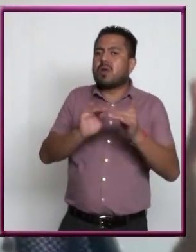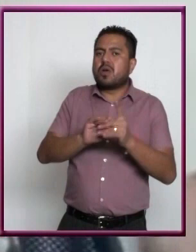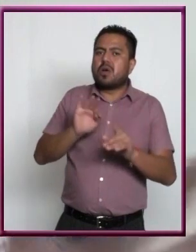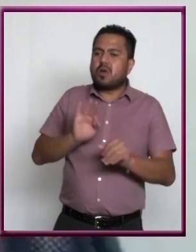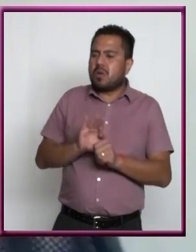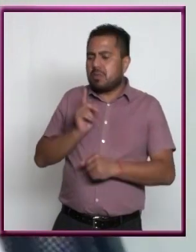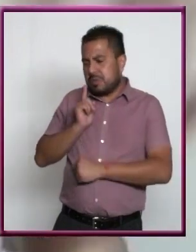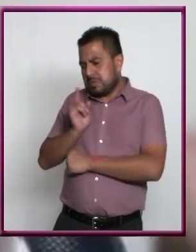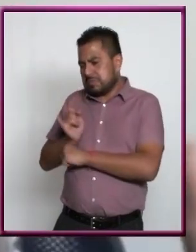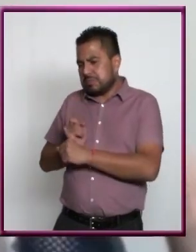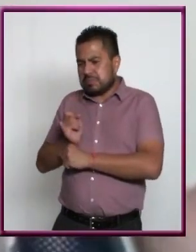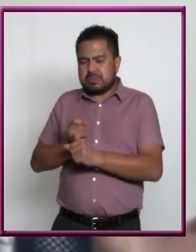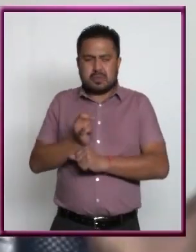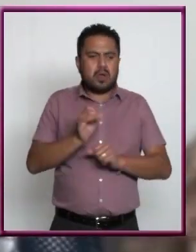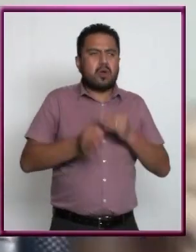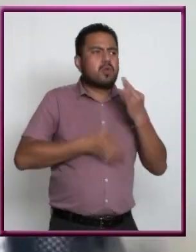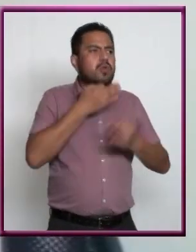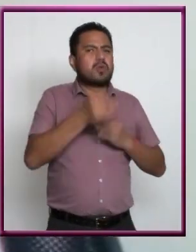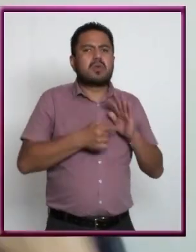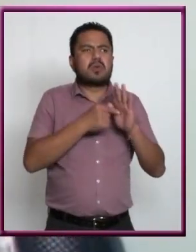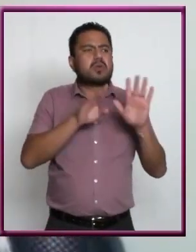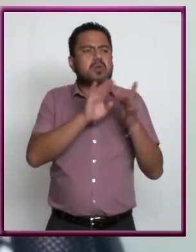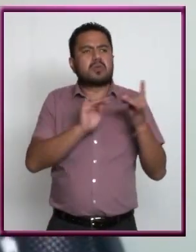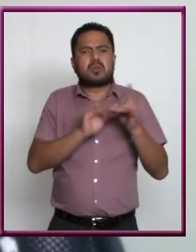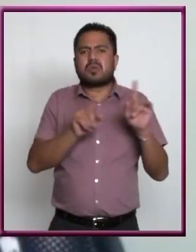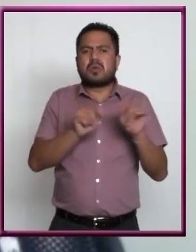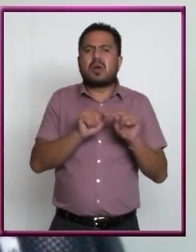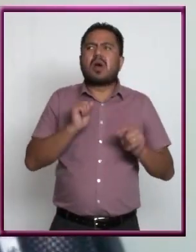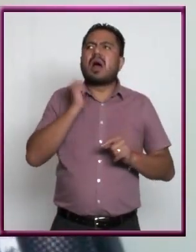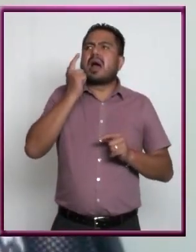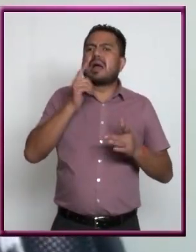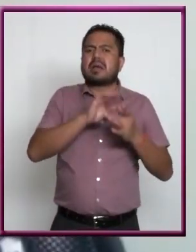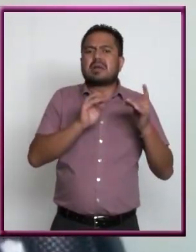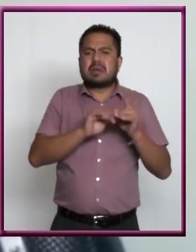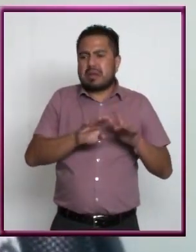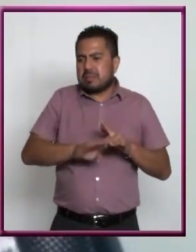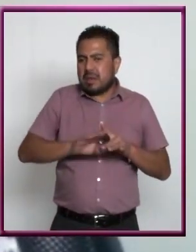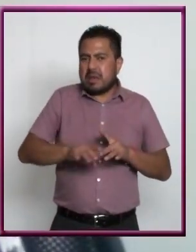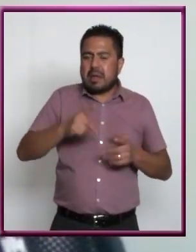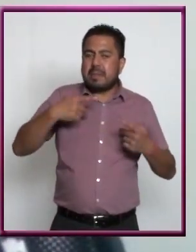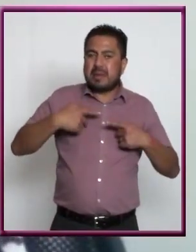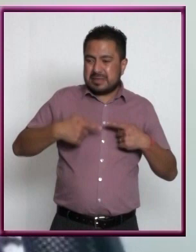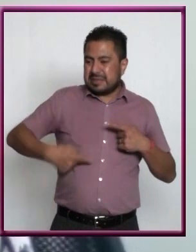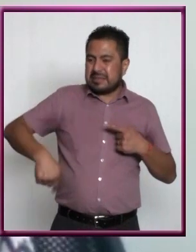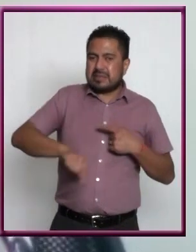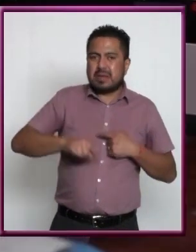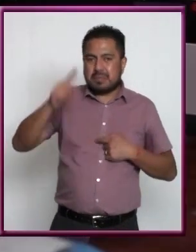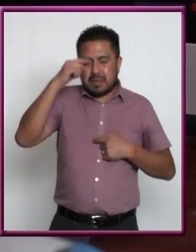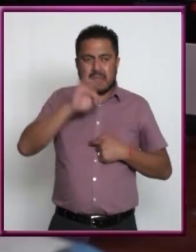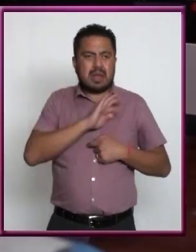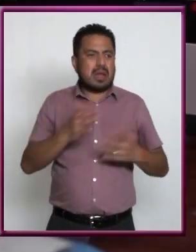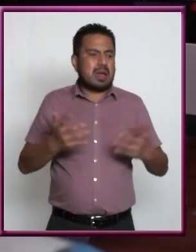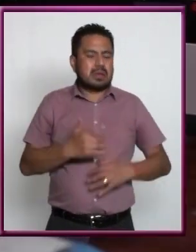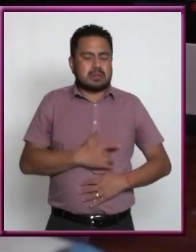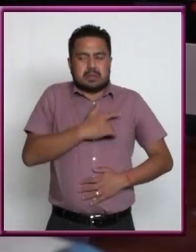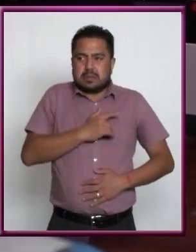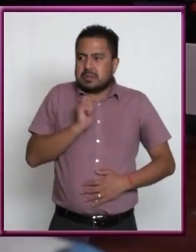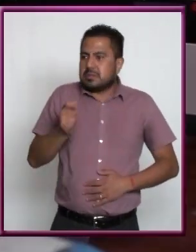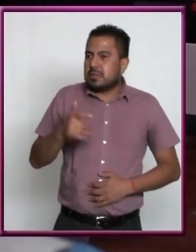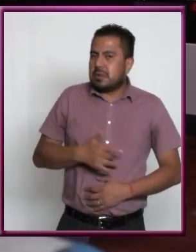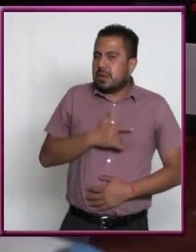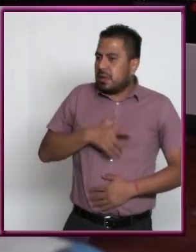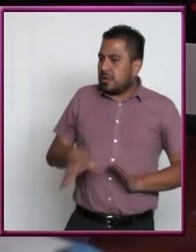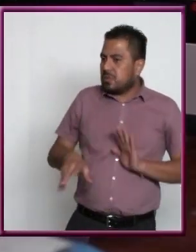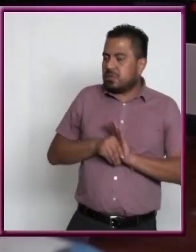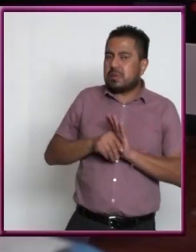como observando y te cuenta la noticia, o te lo está pudiendo contar un inmigrante en primera persona para que te haga sentir lo que él